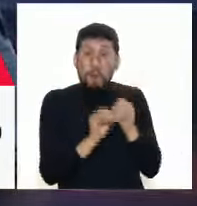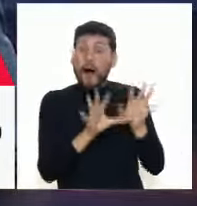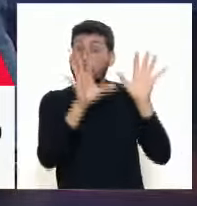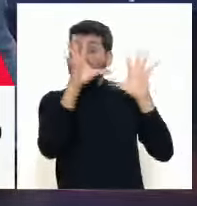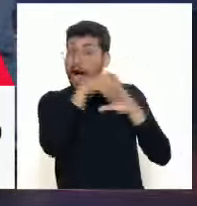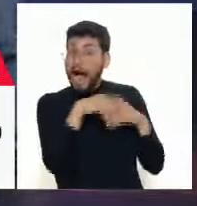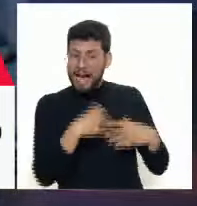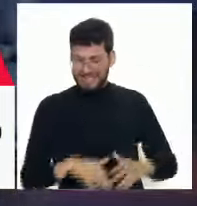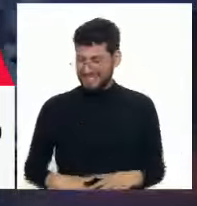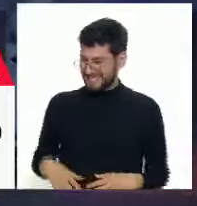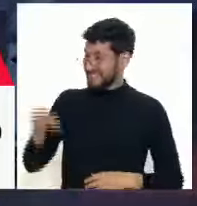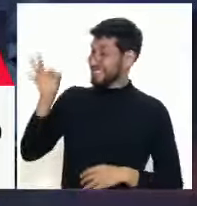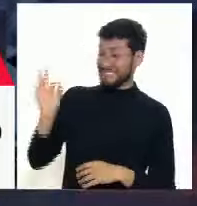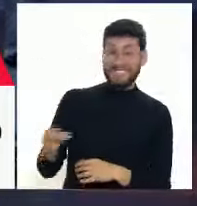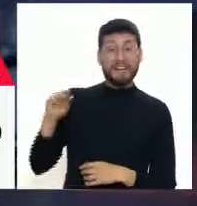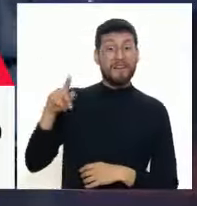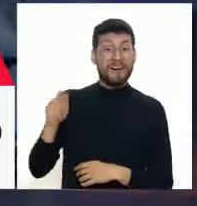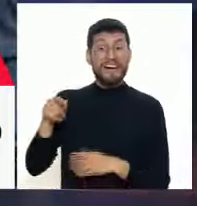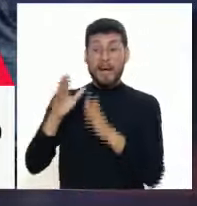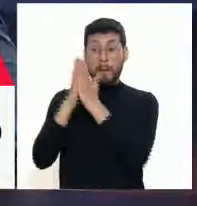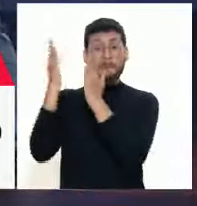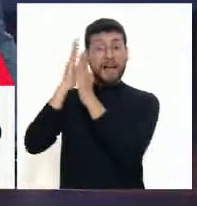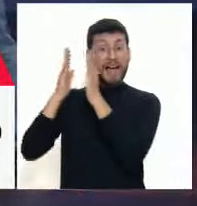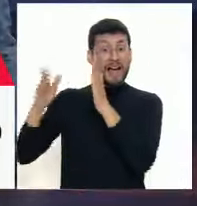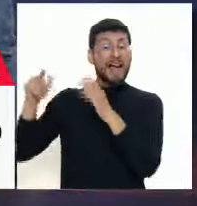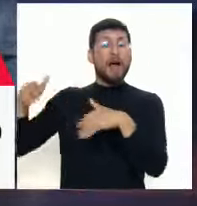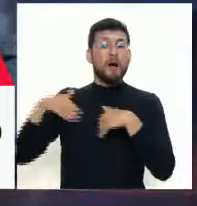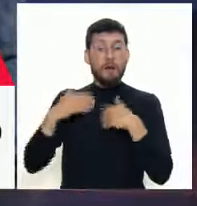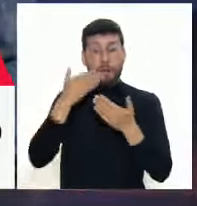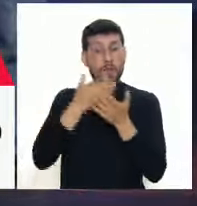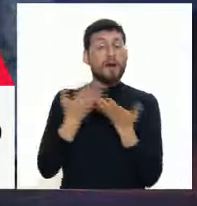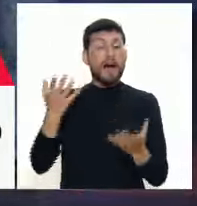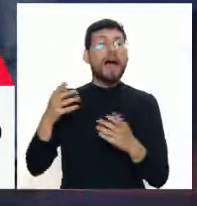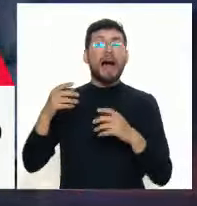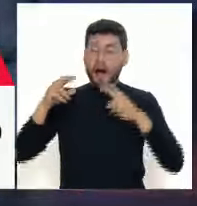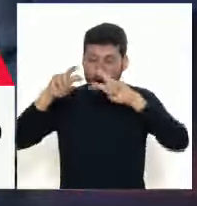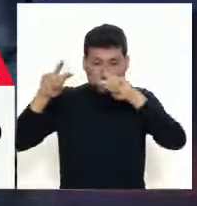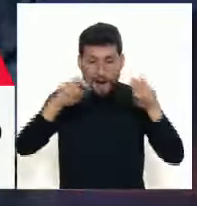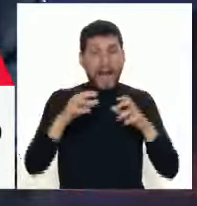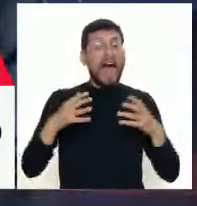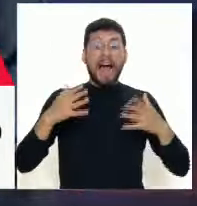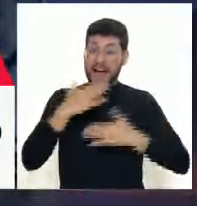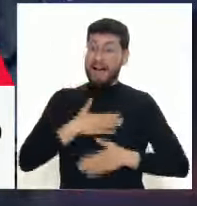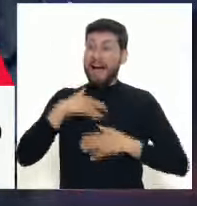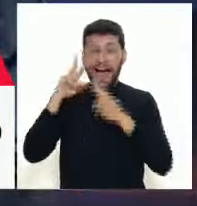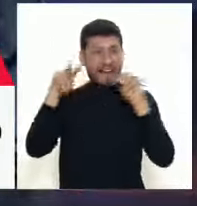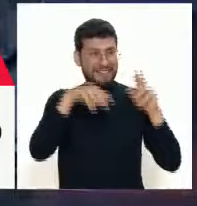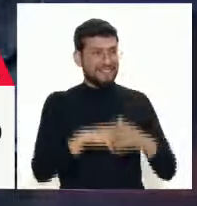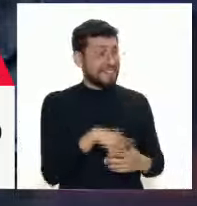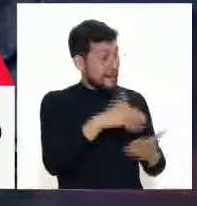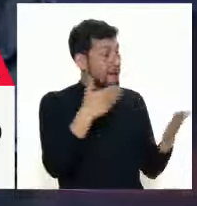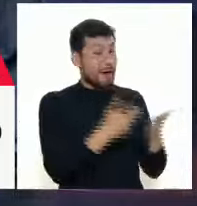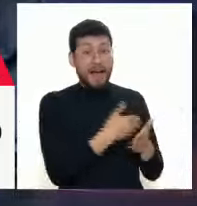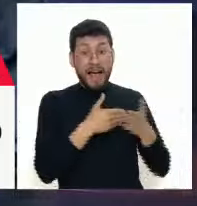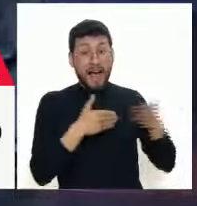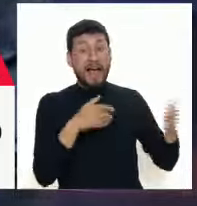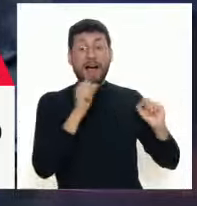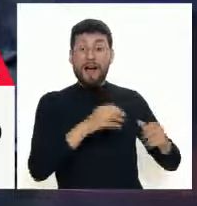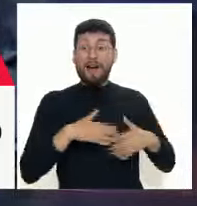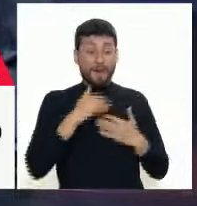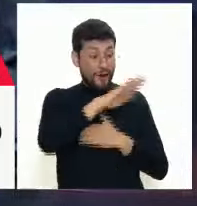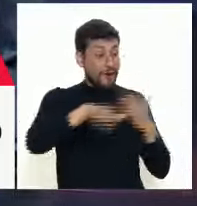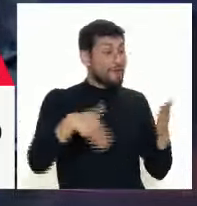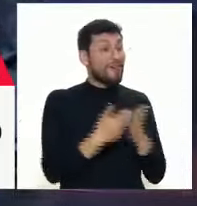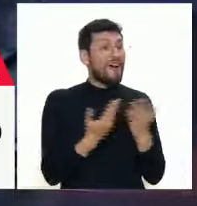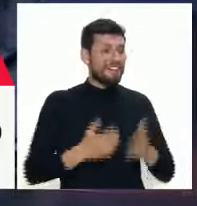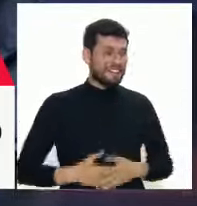mágico. Tienes razón, Mapot. La biblioteca será nuestro punto de partida para todas nuestras aventuras. Esta nueva temporada los va a tener a